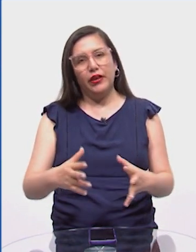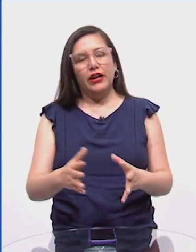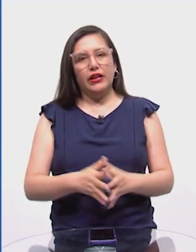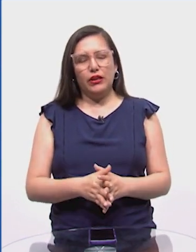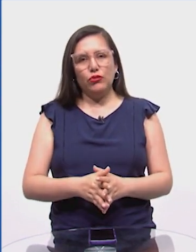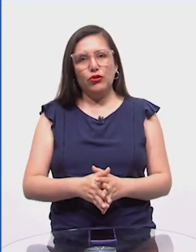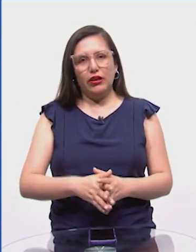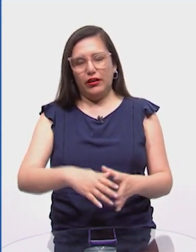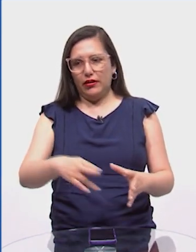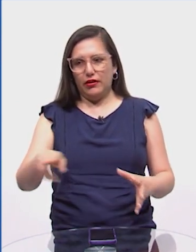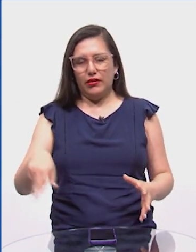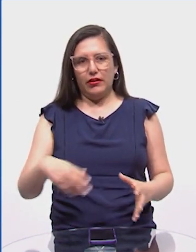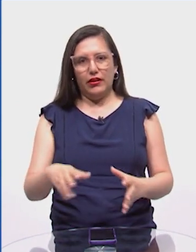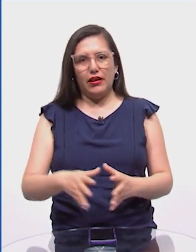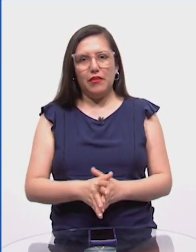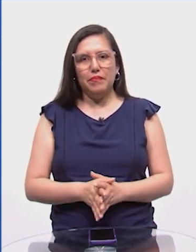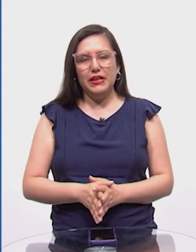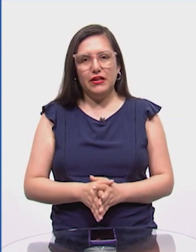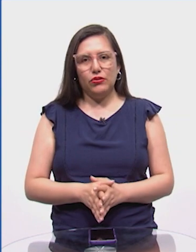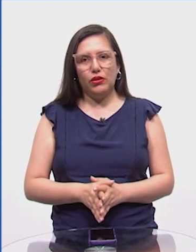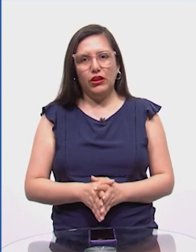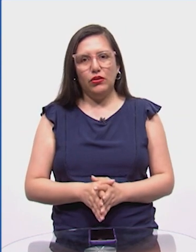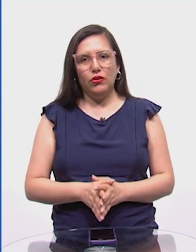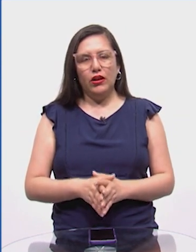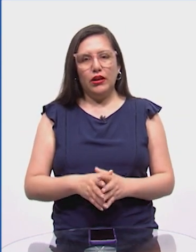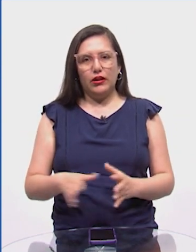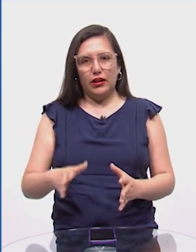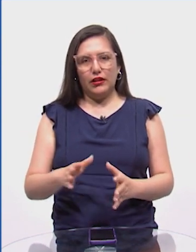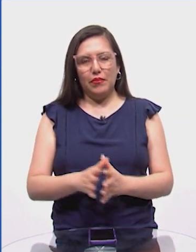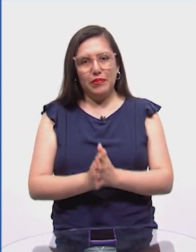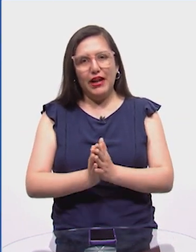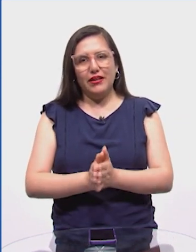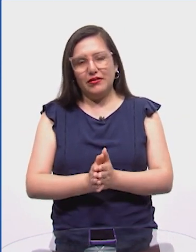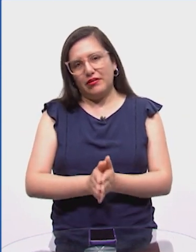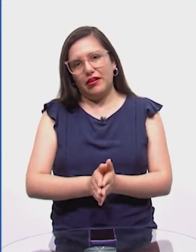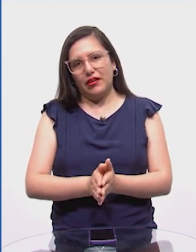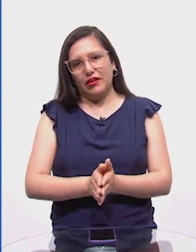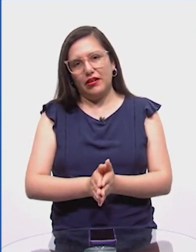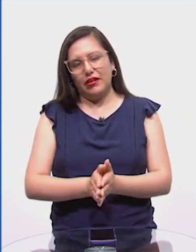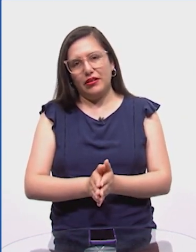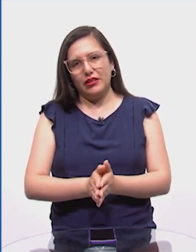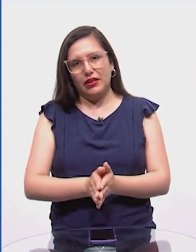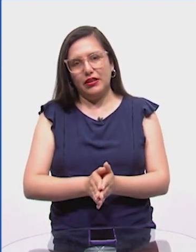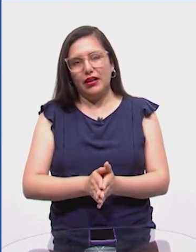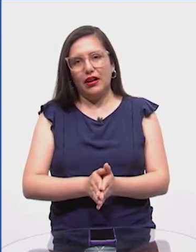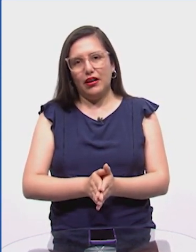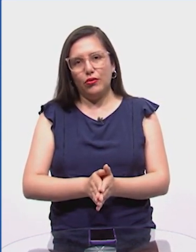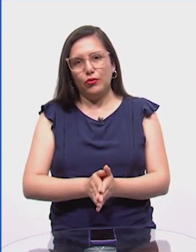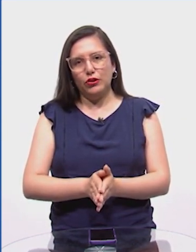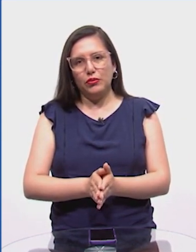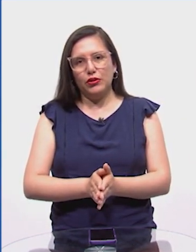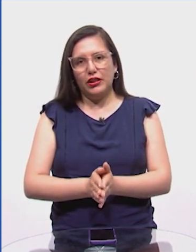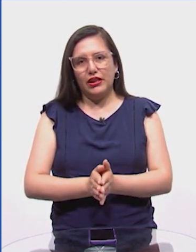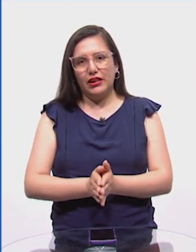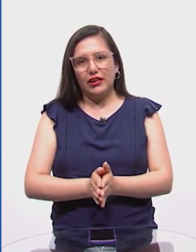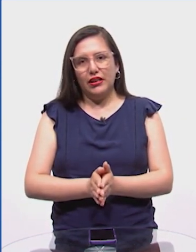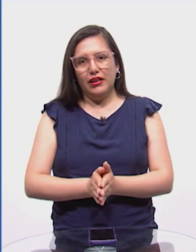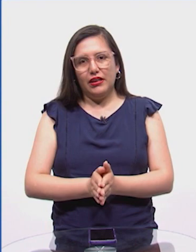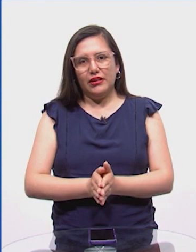¿no? Incluso en la campiña de Trujillo también se dedican al